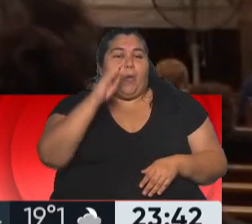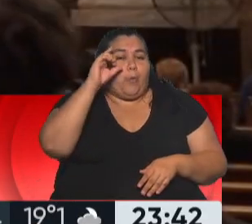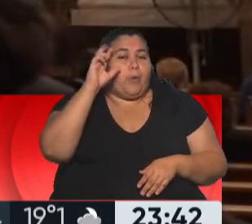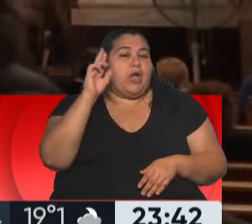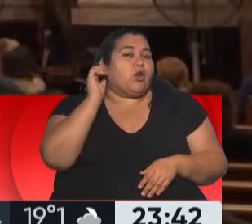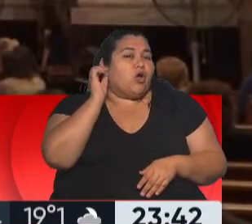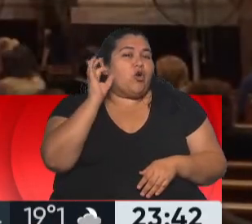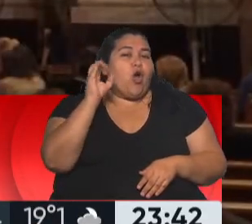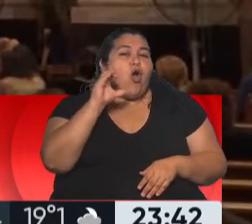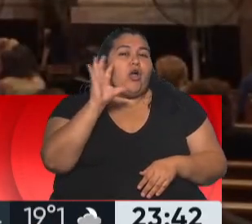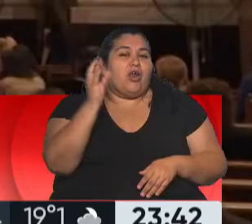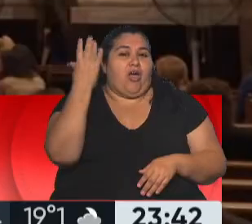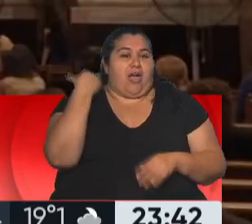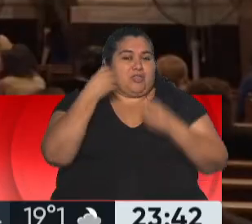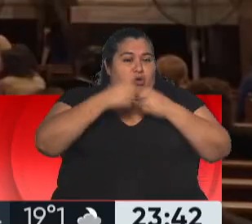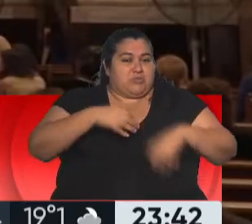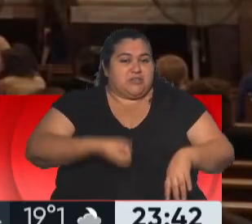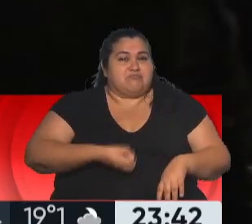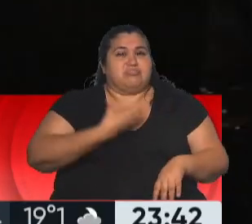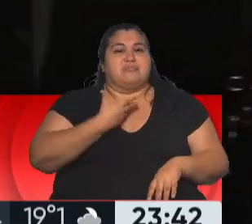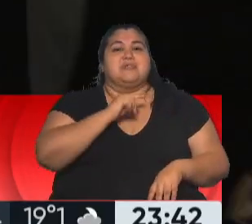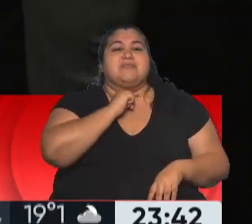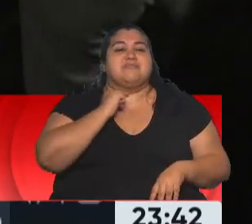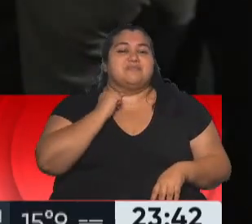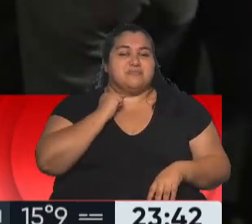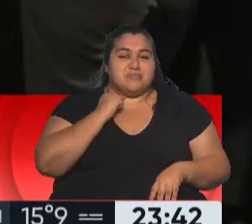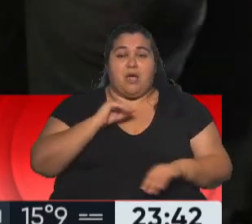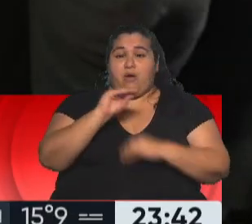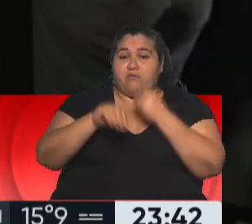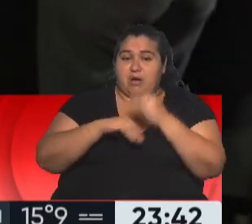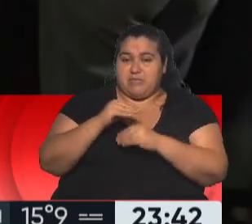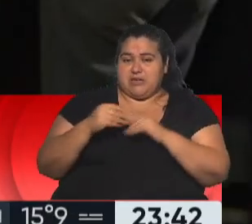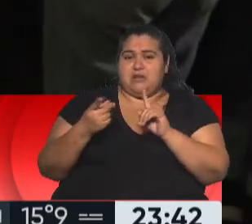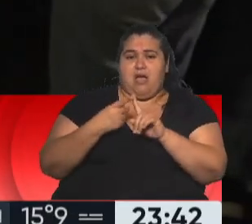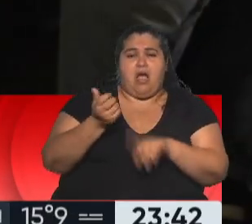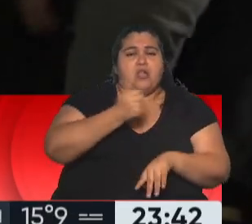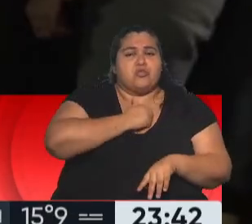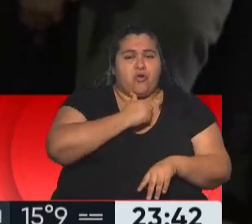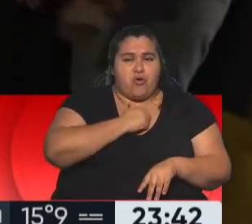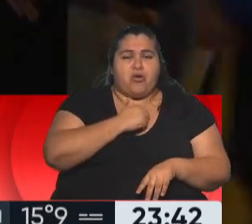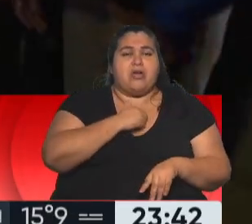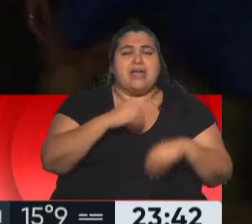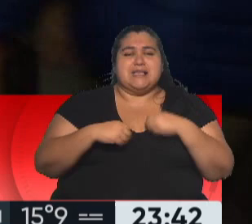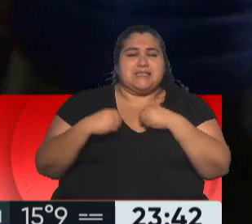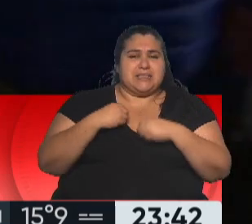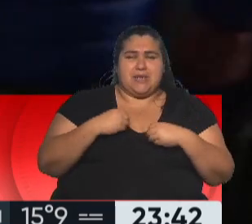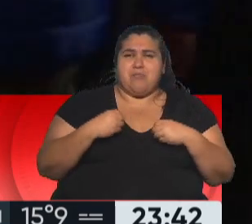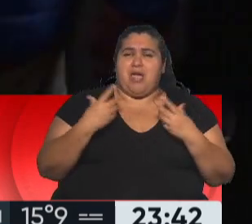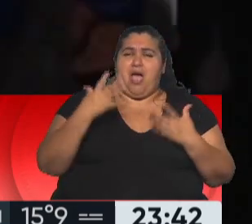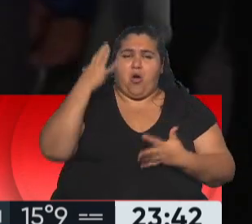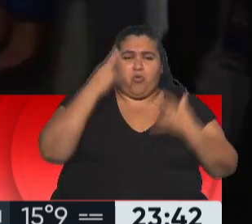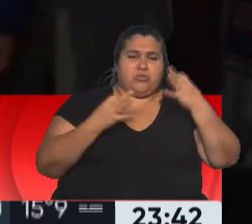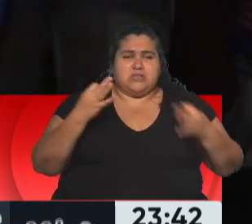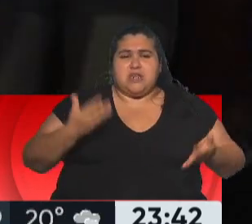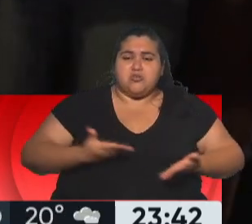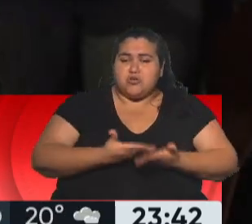sacerdote. Hablamos con los fieles que se acercaron a la ceremonia. Yo vengo de una familia católica, con una sensibilidad, con mucha justicia